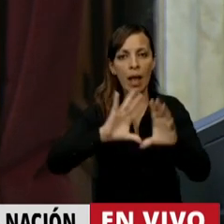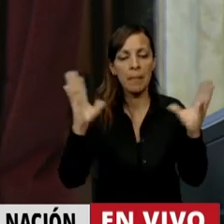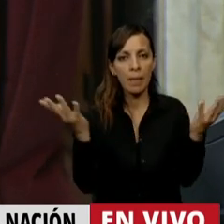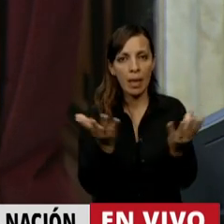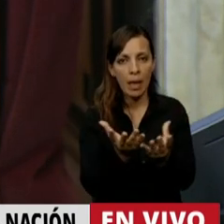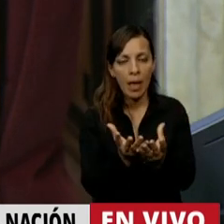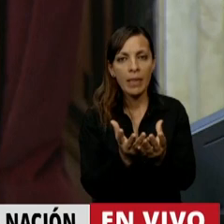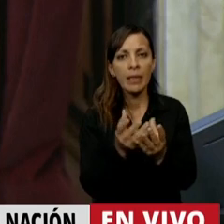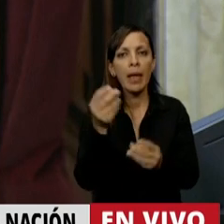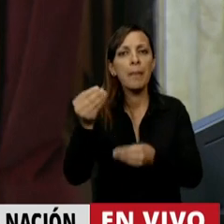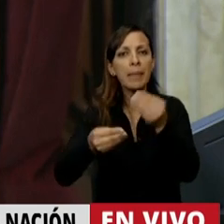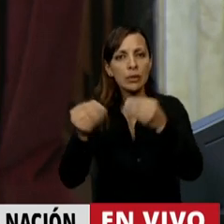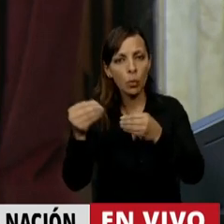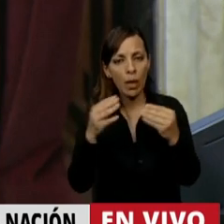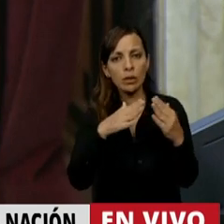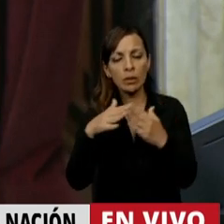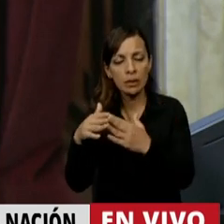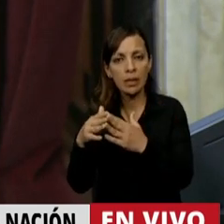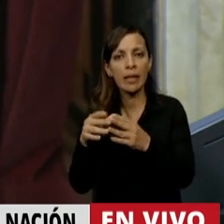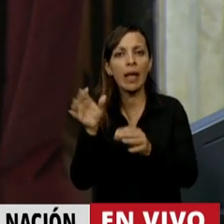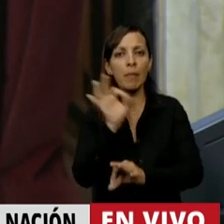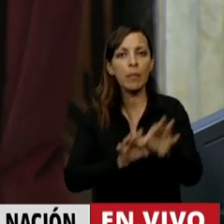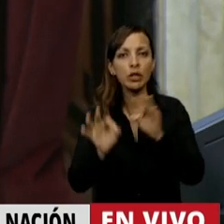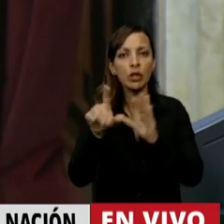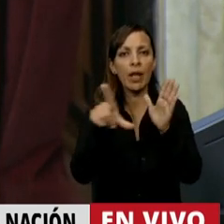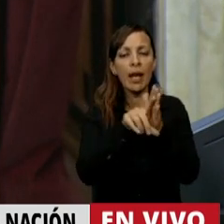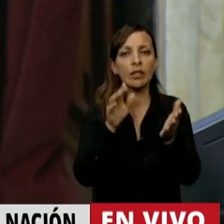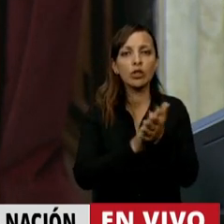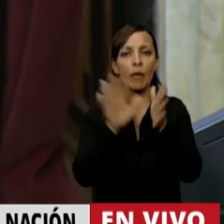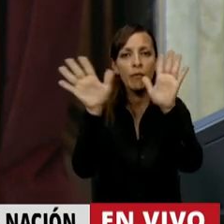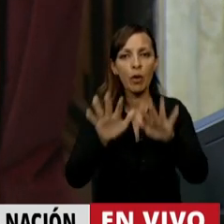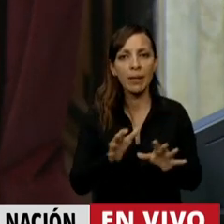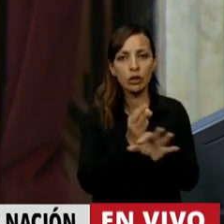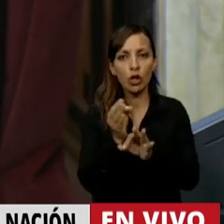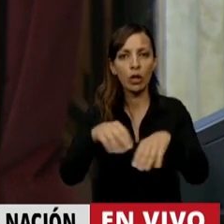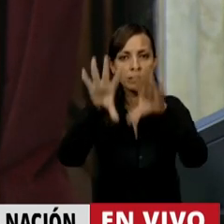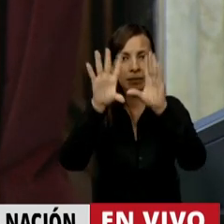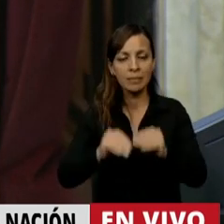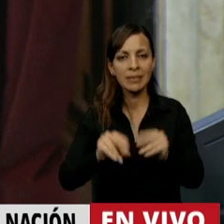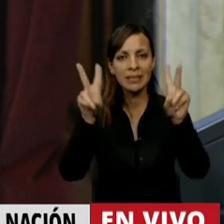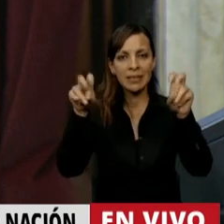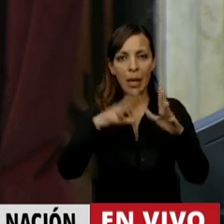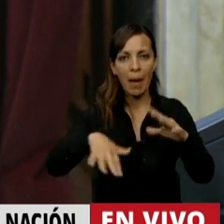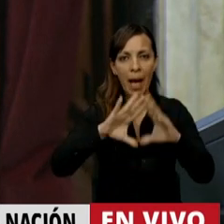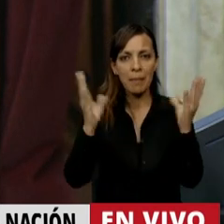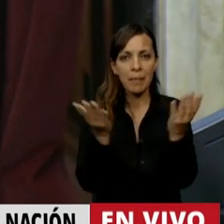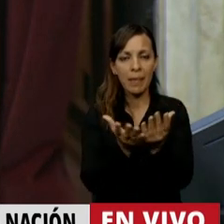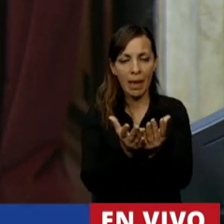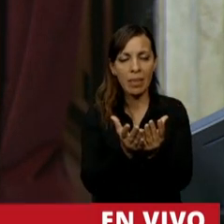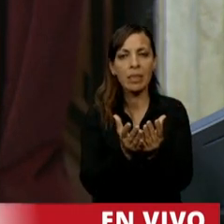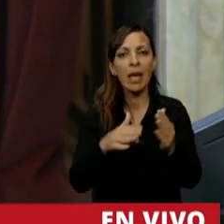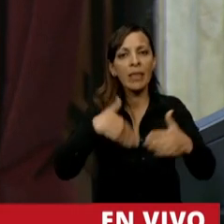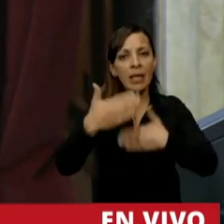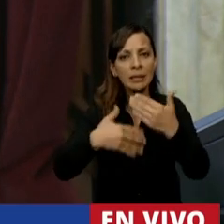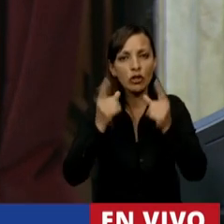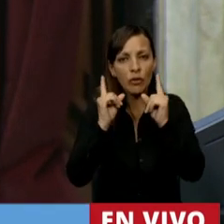Humano y de Presupuesto y Hacienda, recaído en proyecto de ley sobre formación integral en el ambiente con perspectiva de